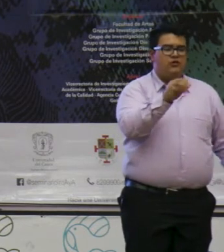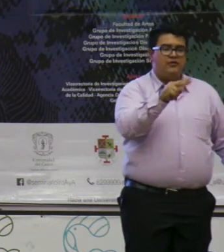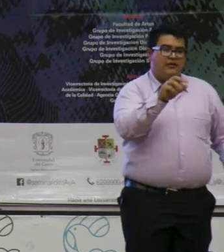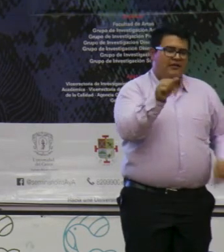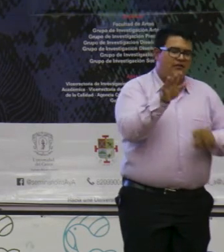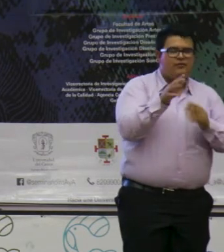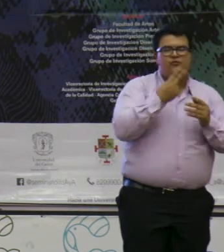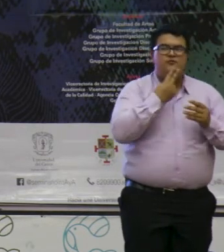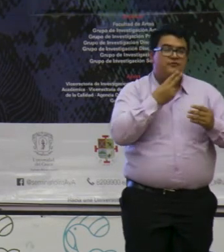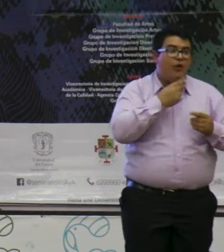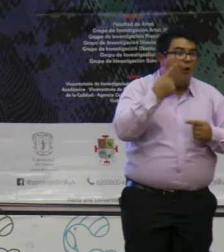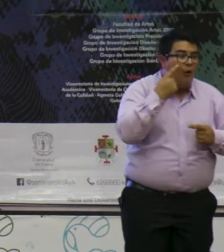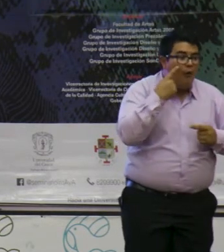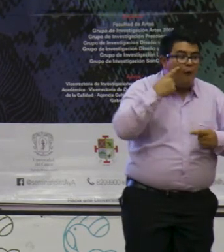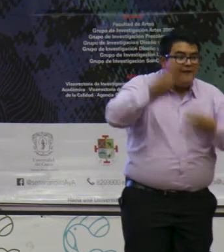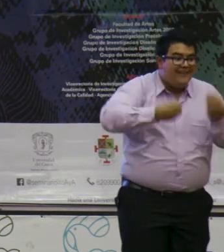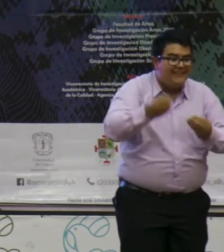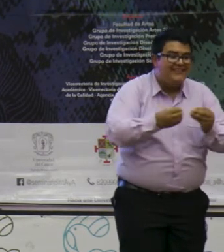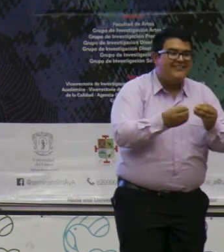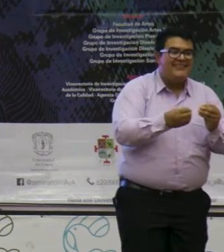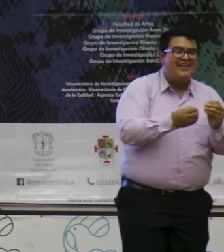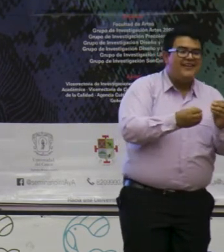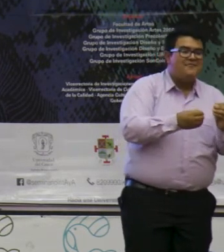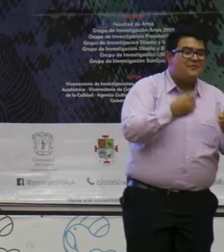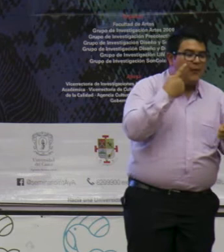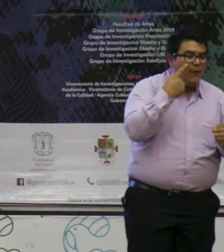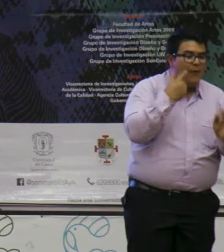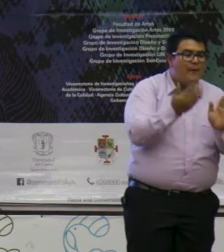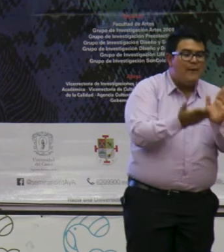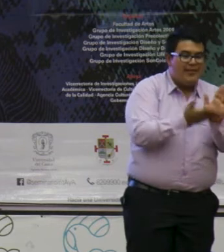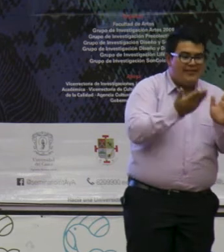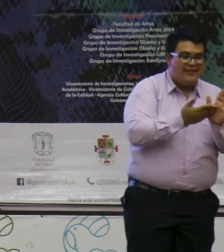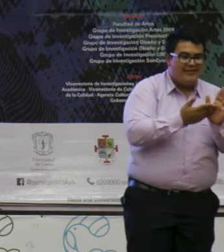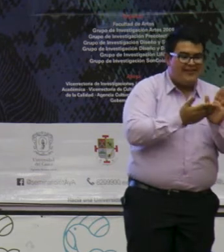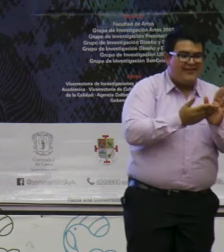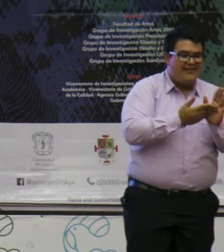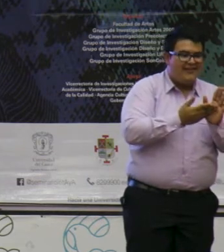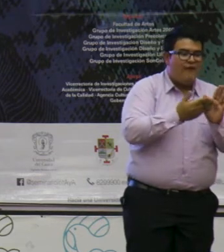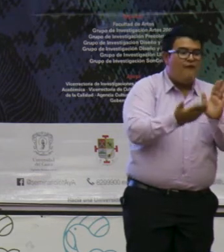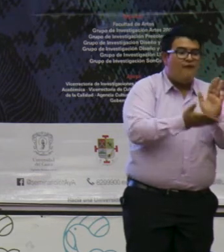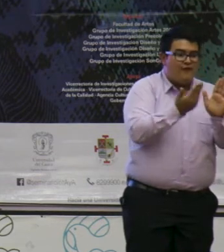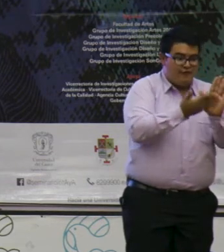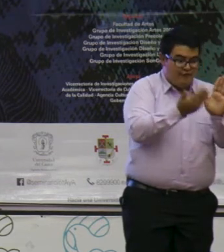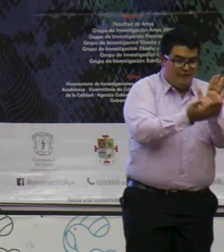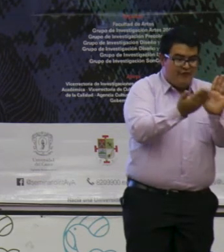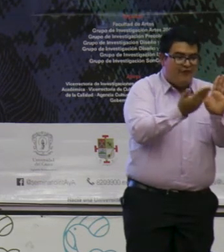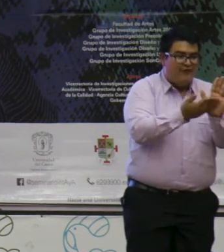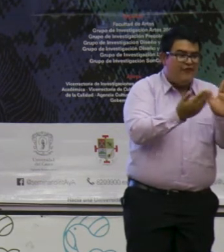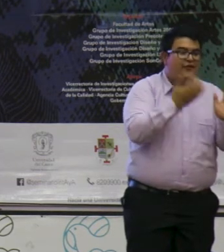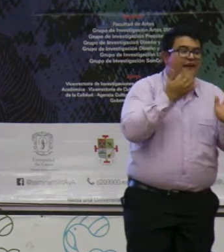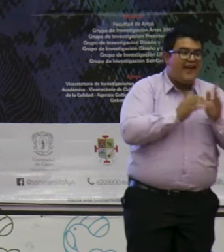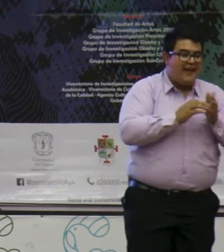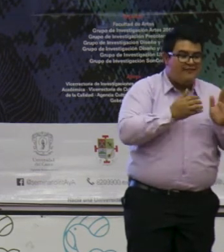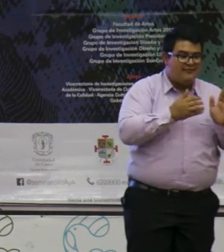manual antimasturbatorio que muestra en 12 o 15 láminas el deterioro que sufren